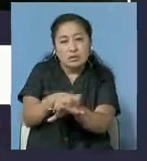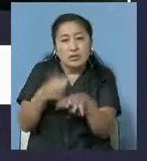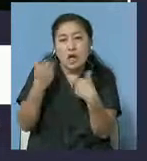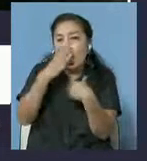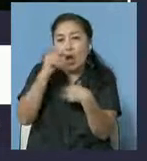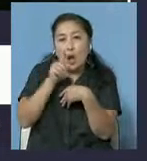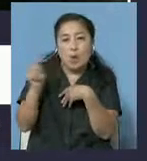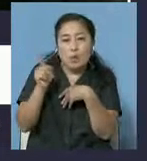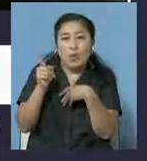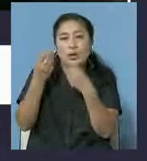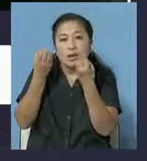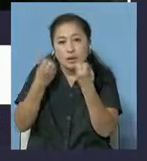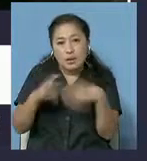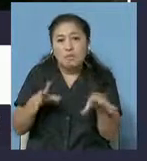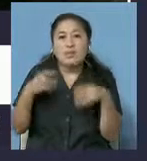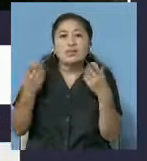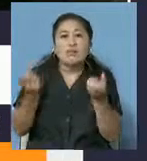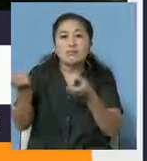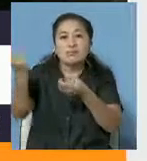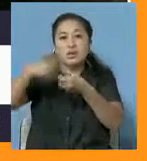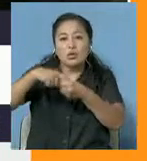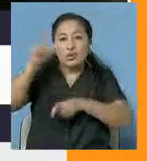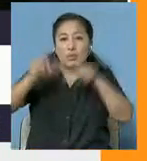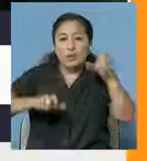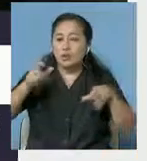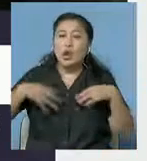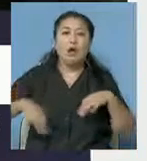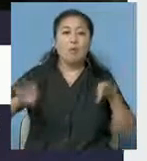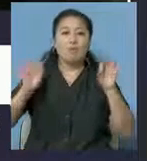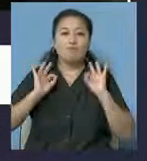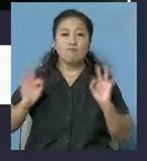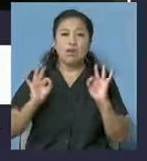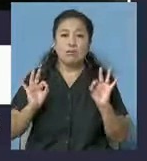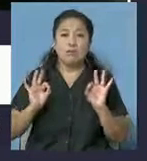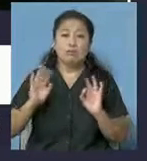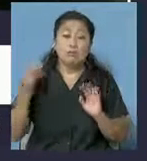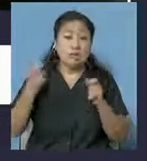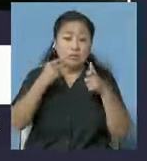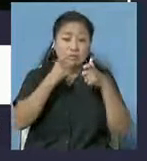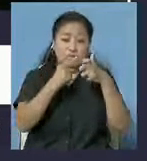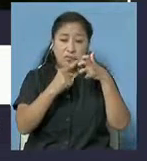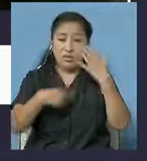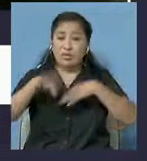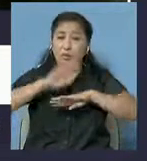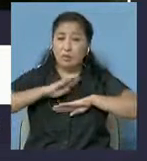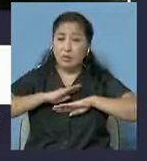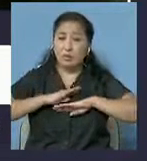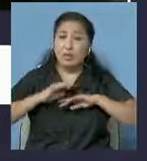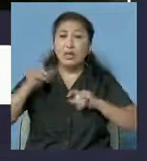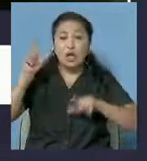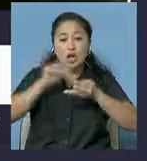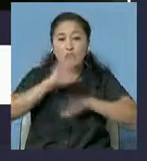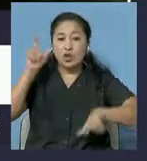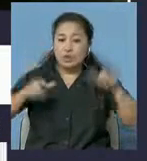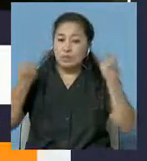que Gimnasia se inserte en la sociedad de manera total. Entonces, todas estas disciplinas han hecho que se acerquen no solo los